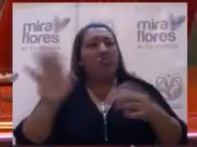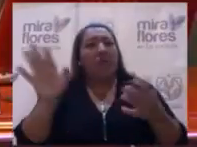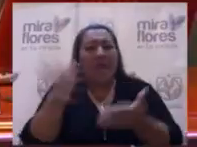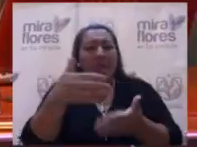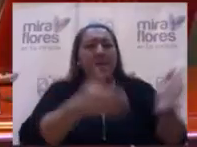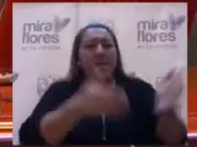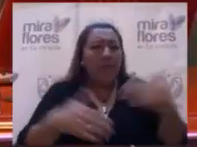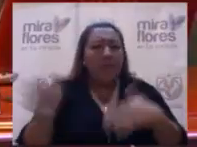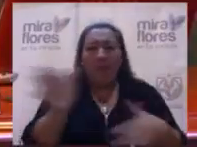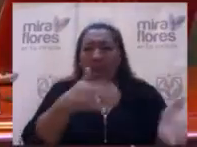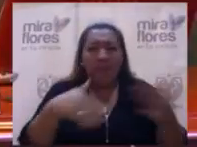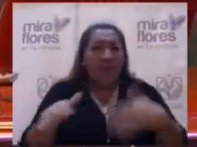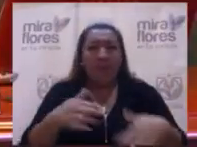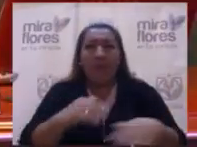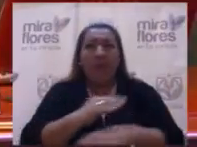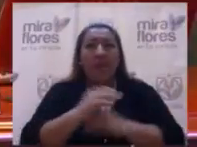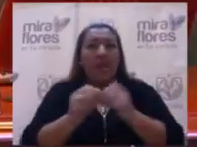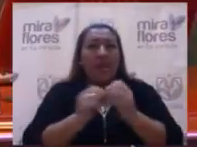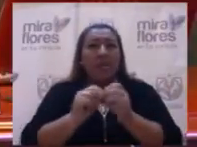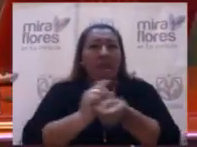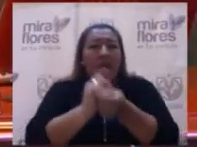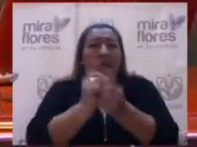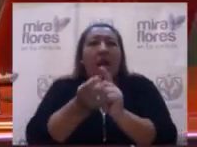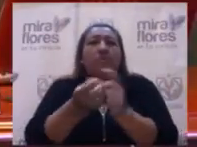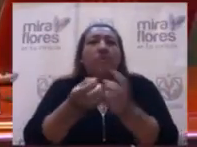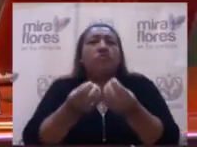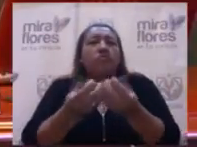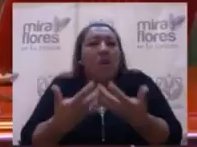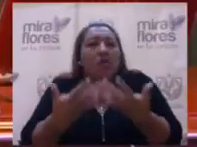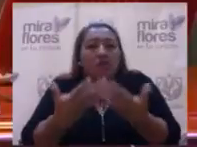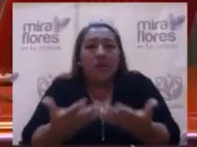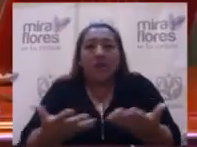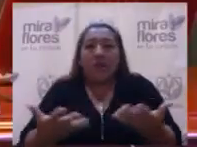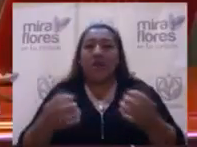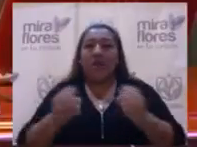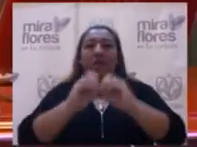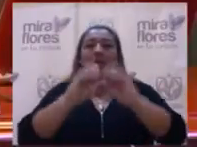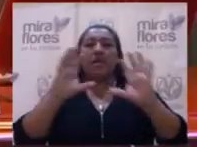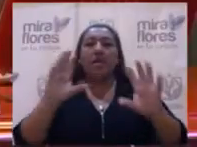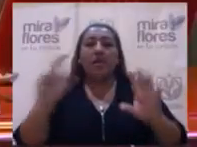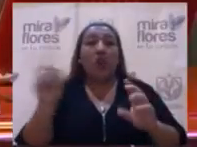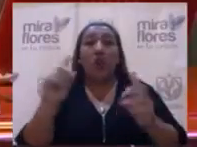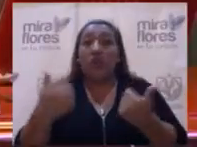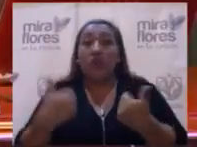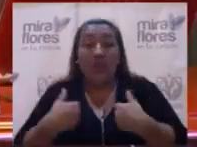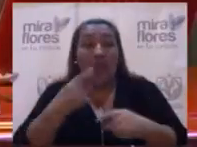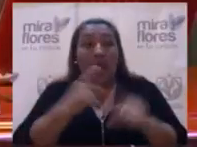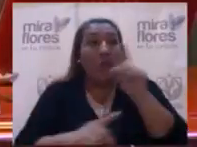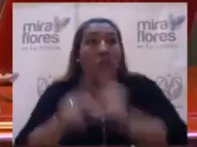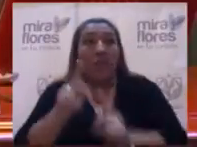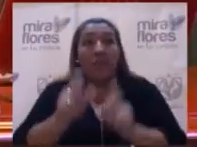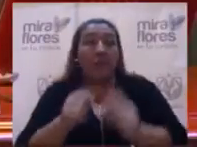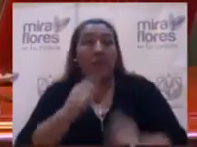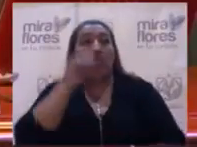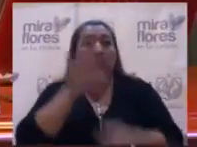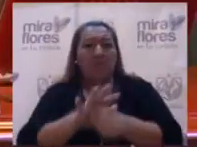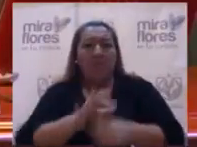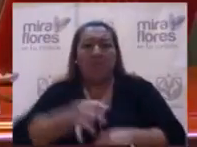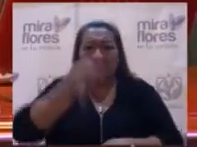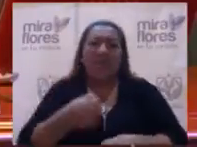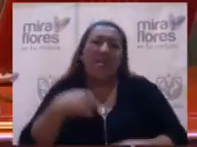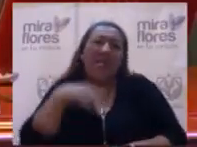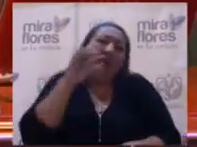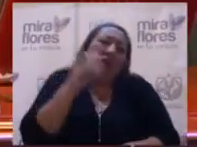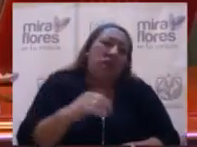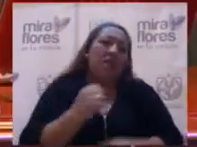ese sentido. Hay un seguimiento muy claro de que las personas que o que no tienen un compromiso real